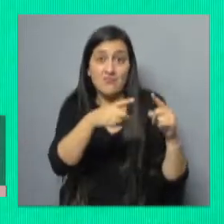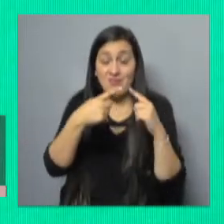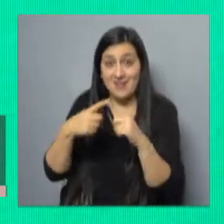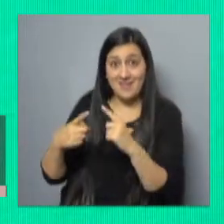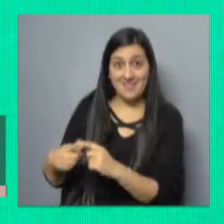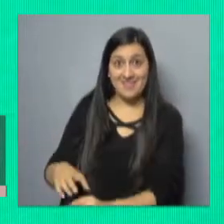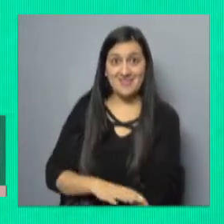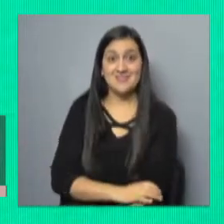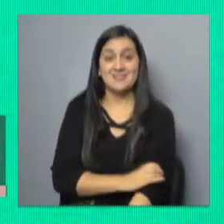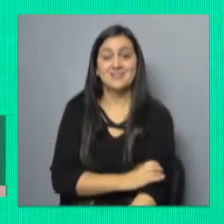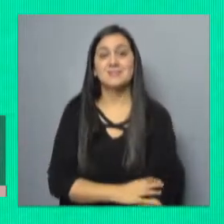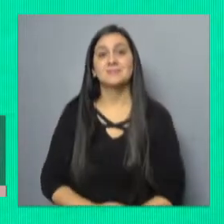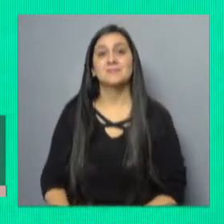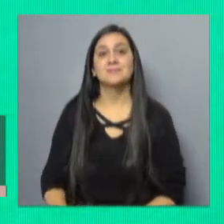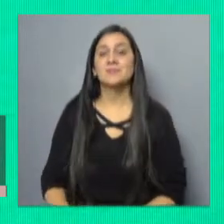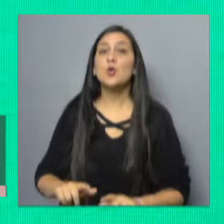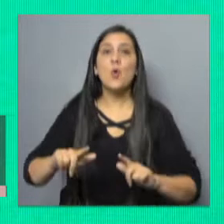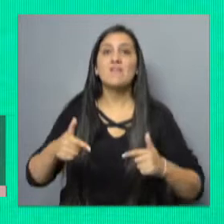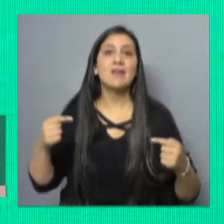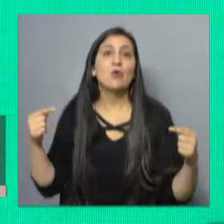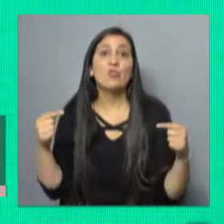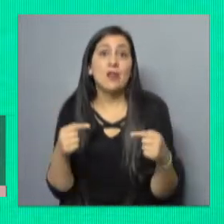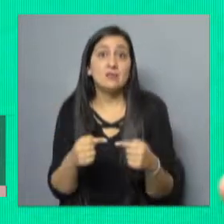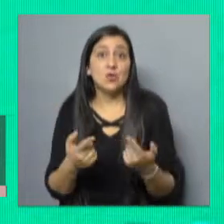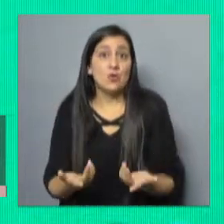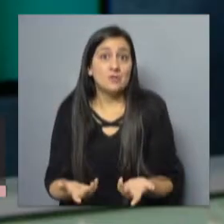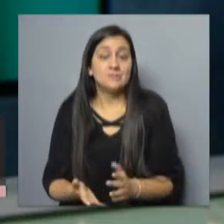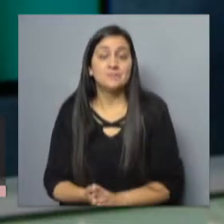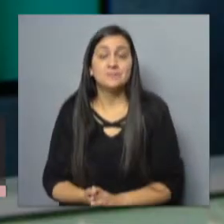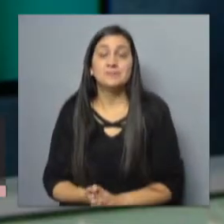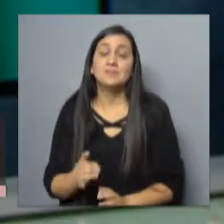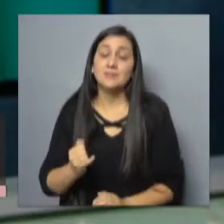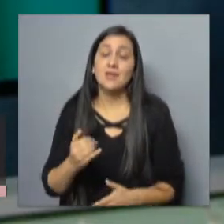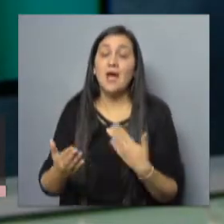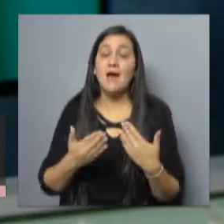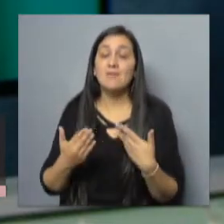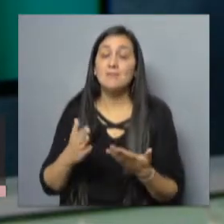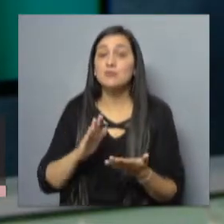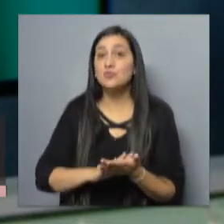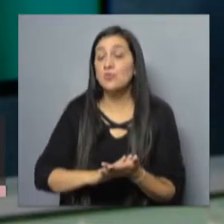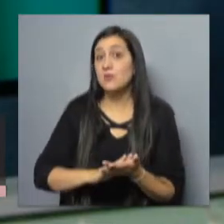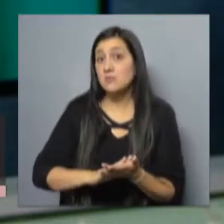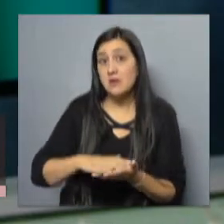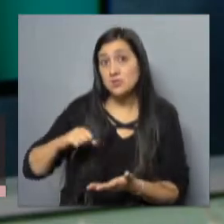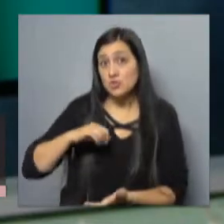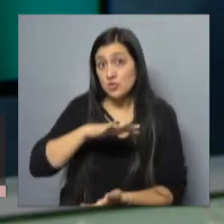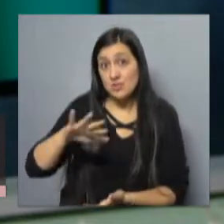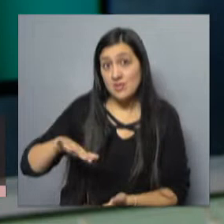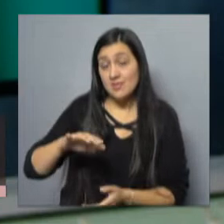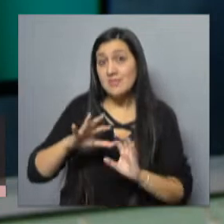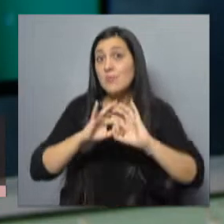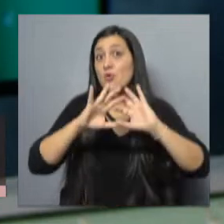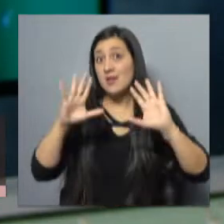la expresión esas contradicciones sería fundamental bueno claro estamos hablando de una sociedad pluralista democrática que reconoce